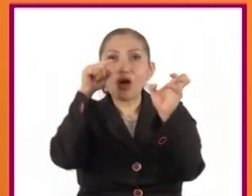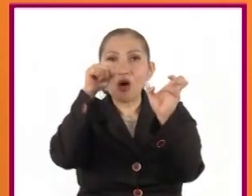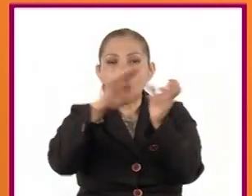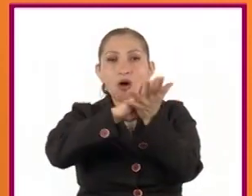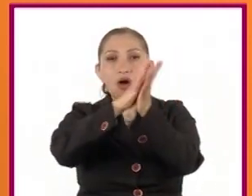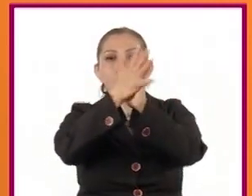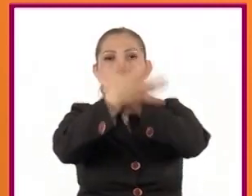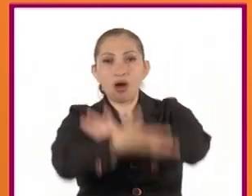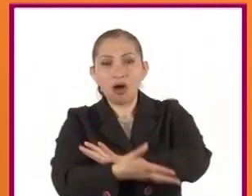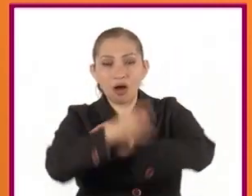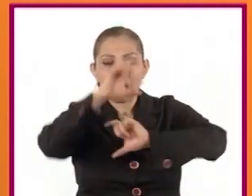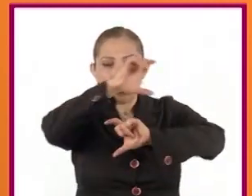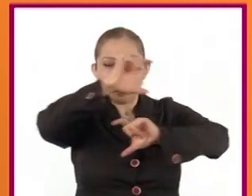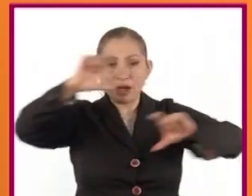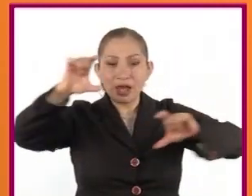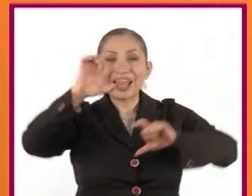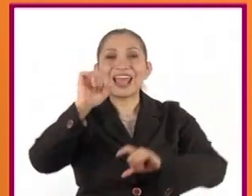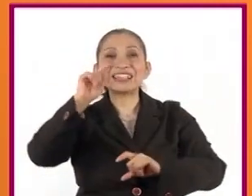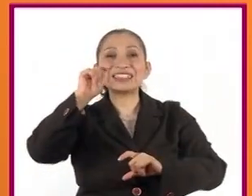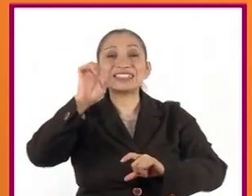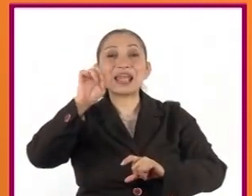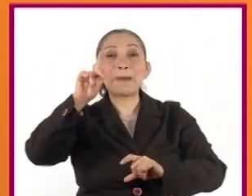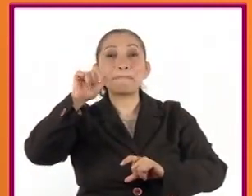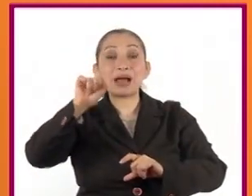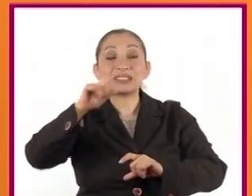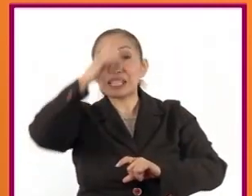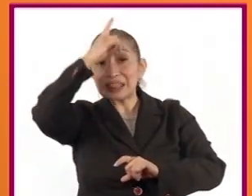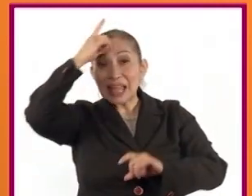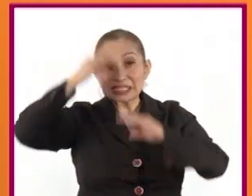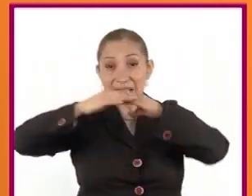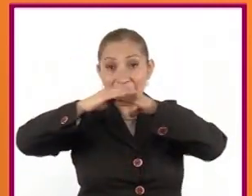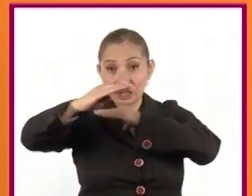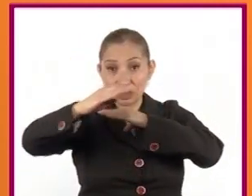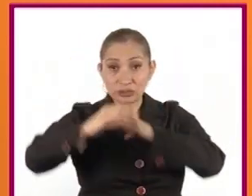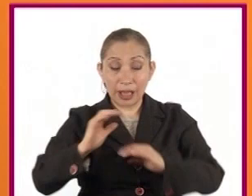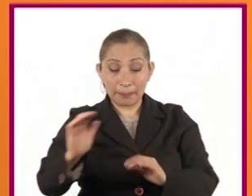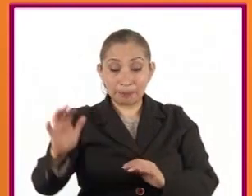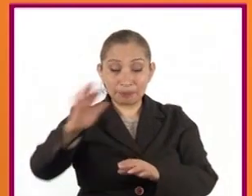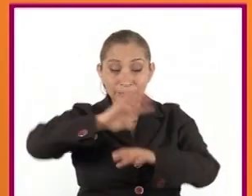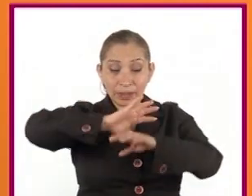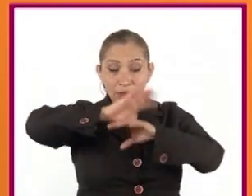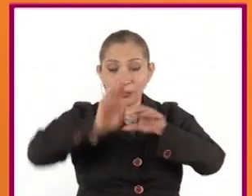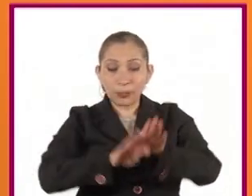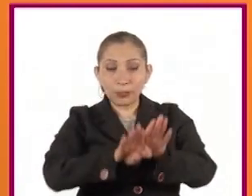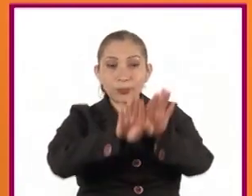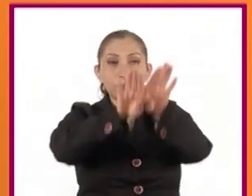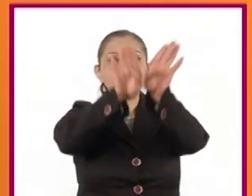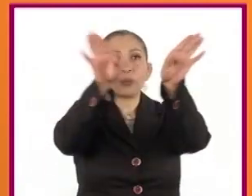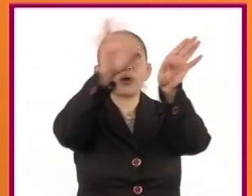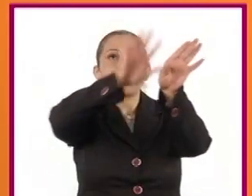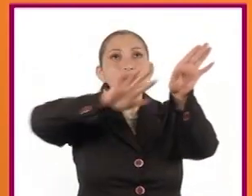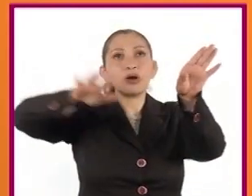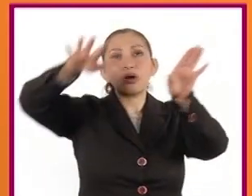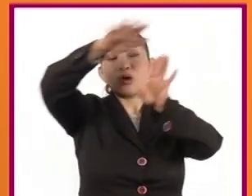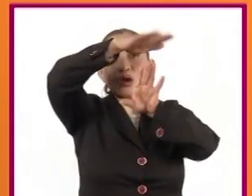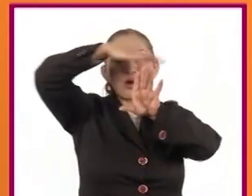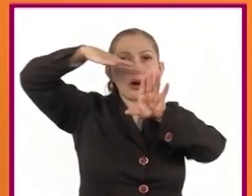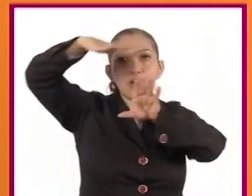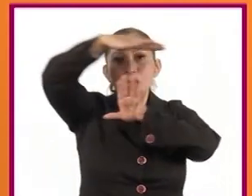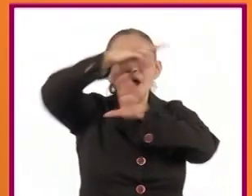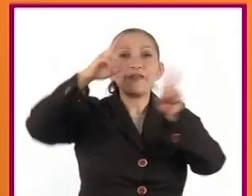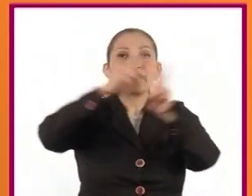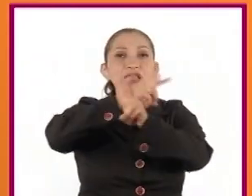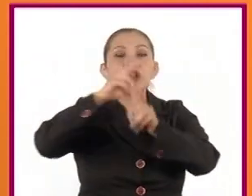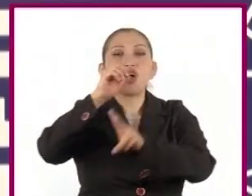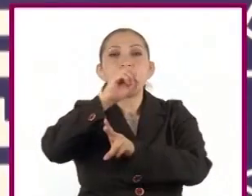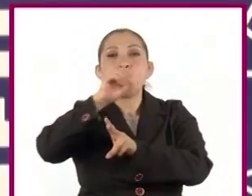una faja de estepas y desiertos. Una vez en la superficie, se dirigen hacia altas latitudes, como vientos